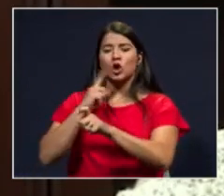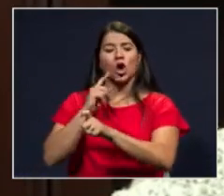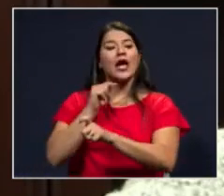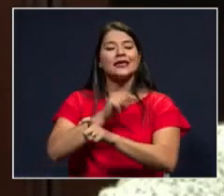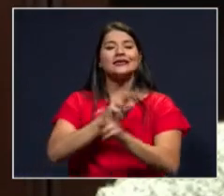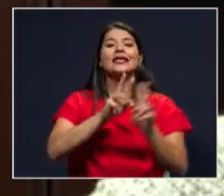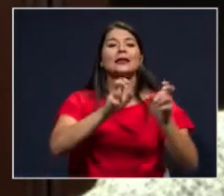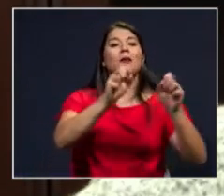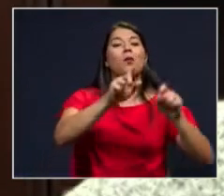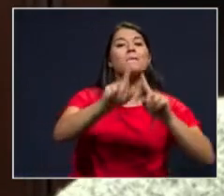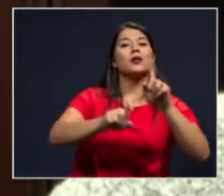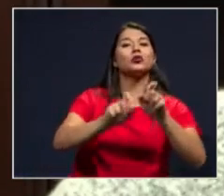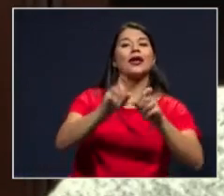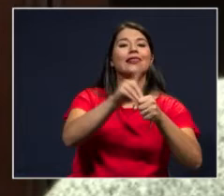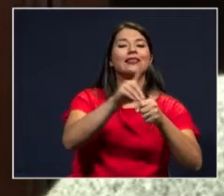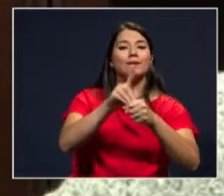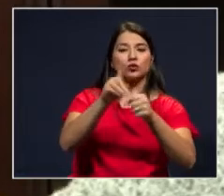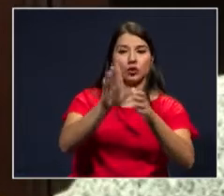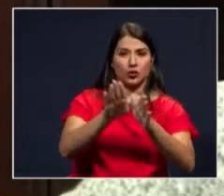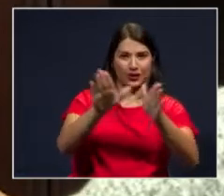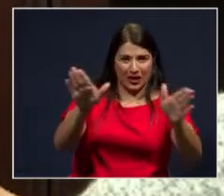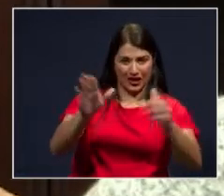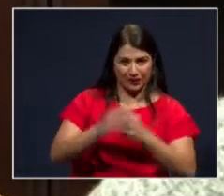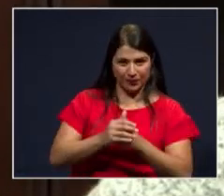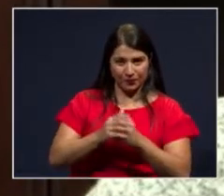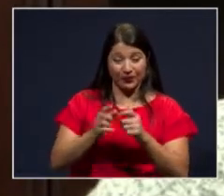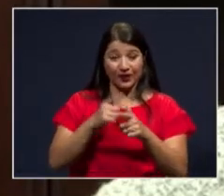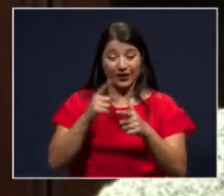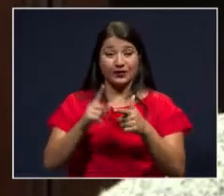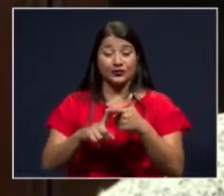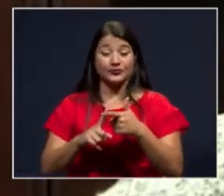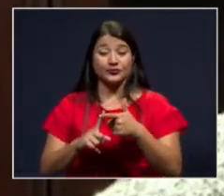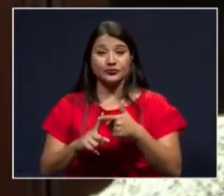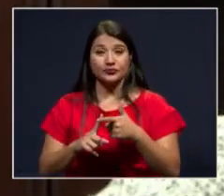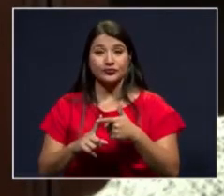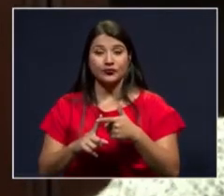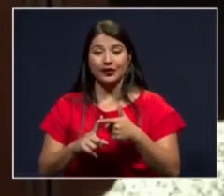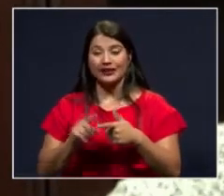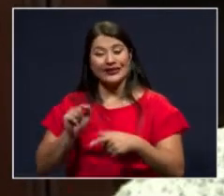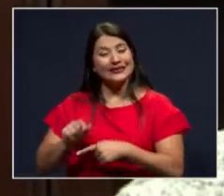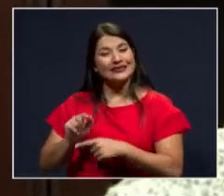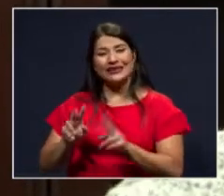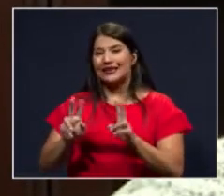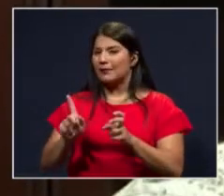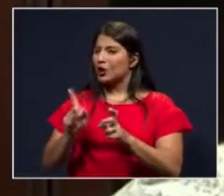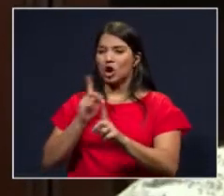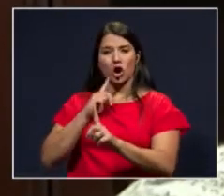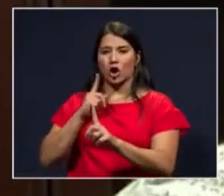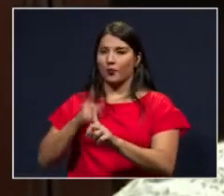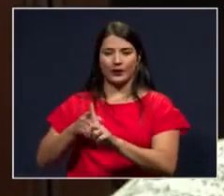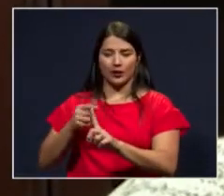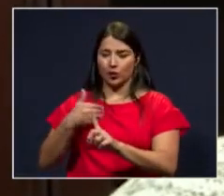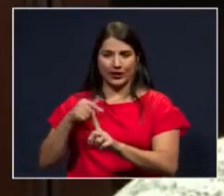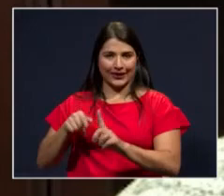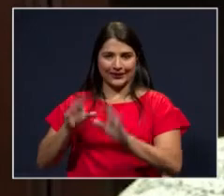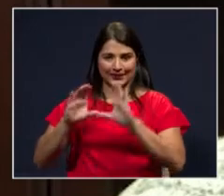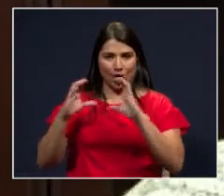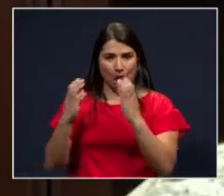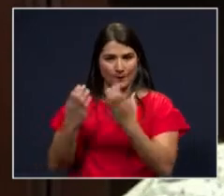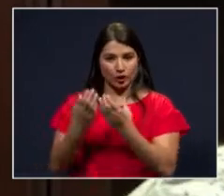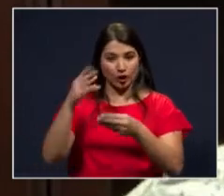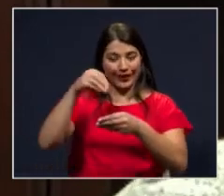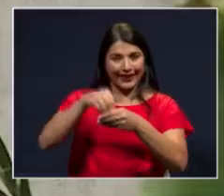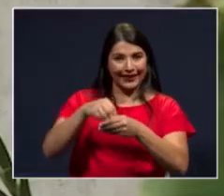fue aprobado en comisión, la moción correspondiente, no corresponde al objetivo de la Comisión de Ingreso y